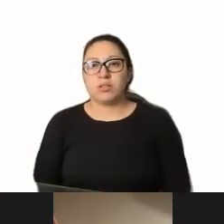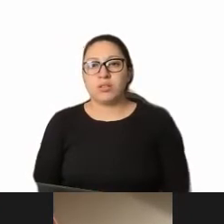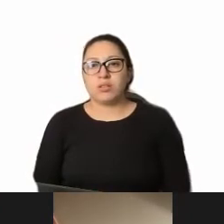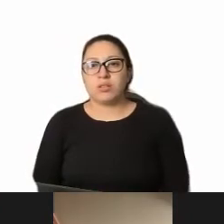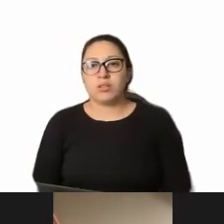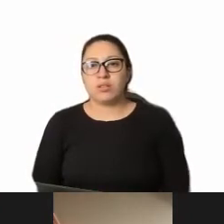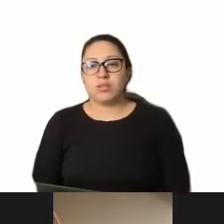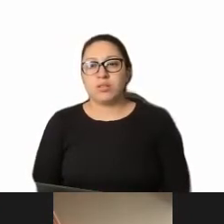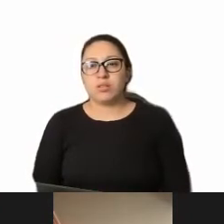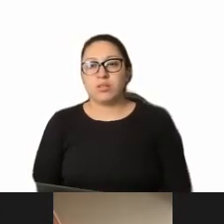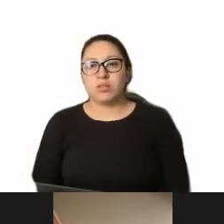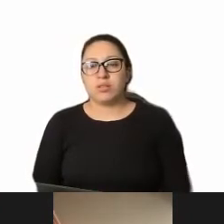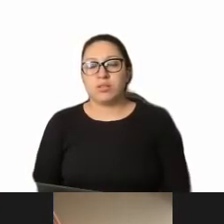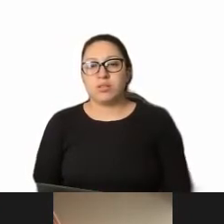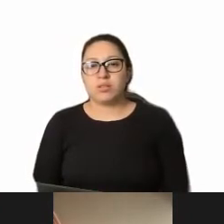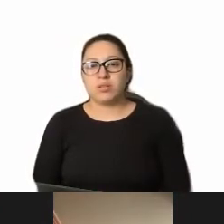Diputada Circe.